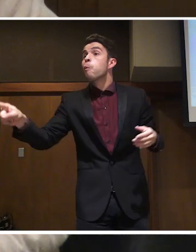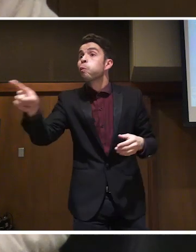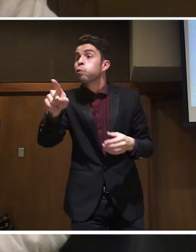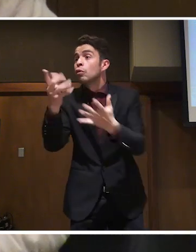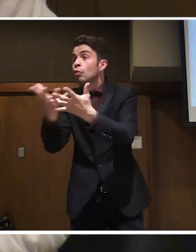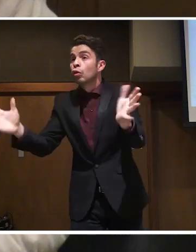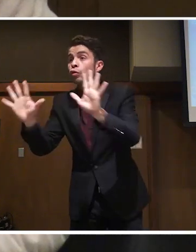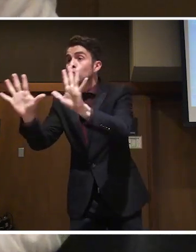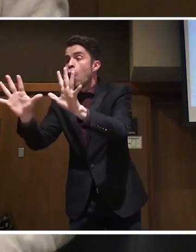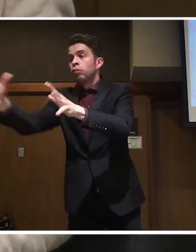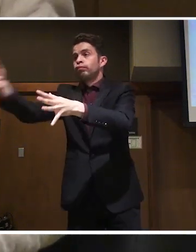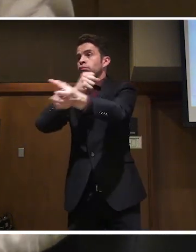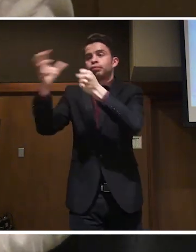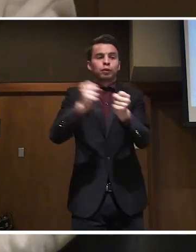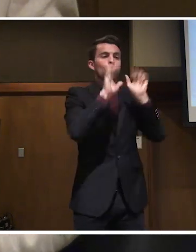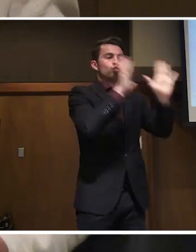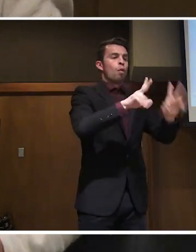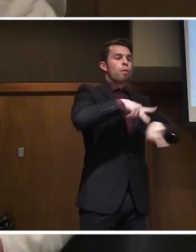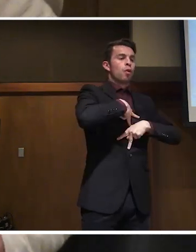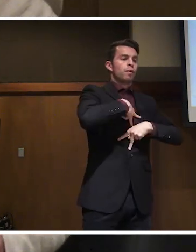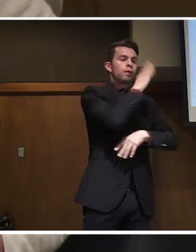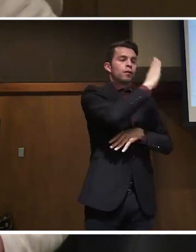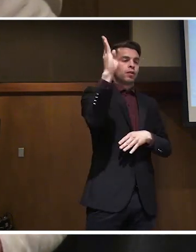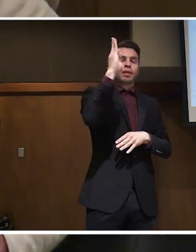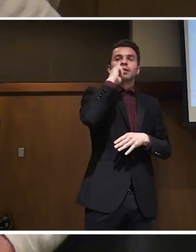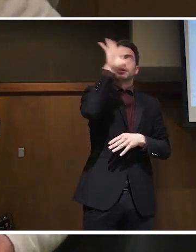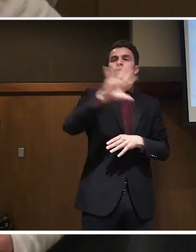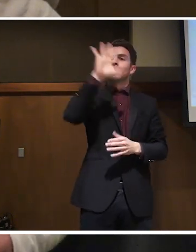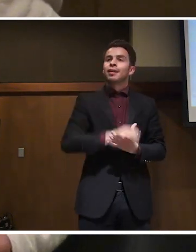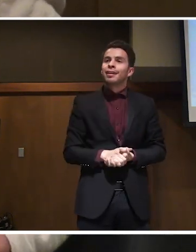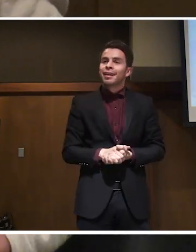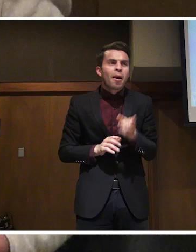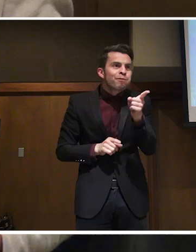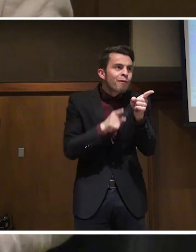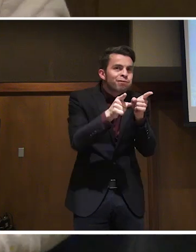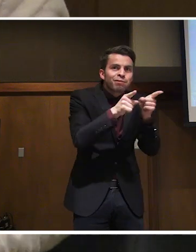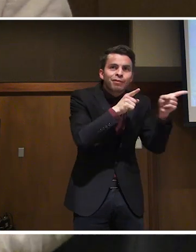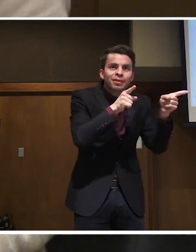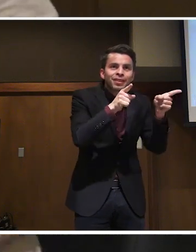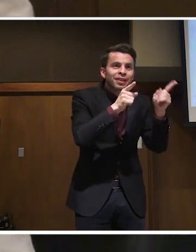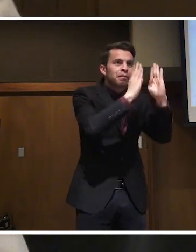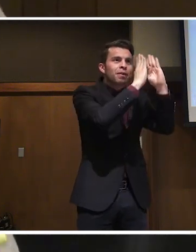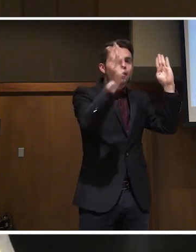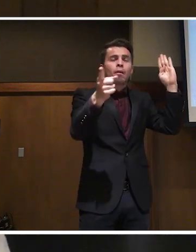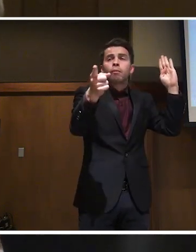Biblioteca Nacional. O sea, hay mucho de origen religioso